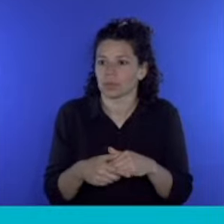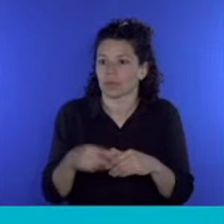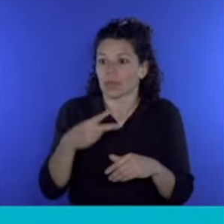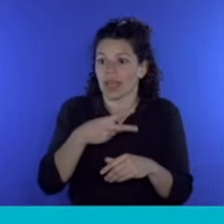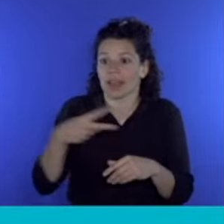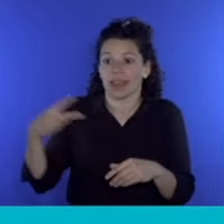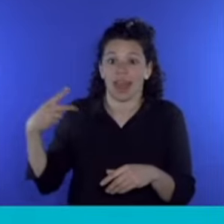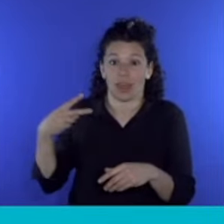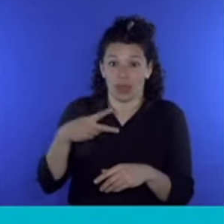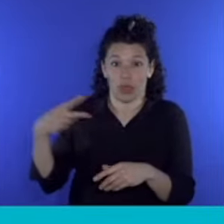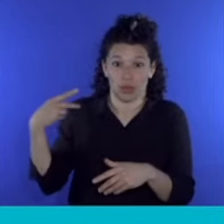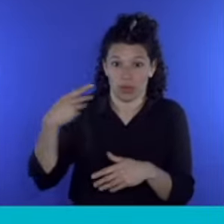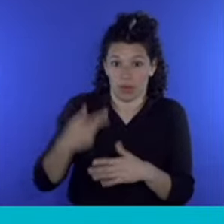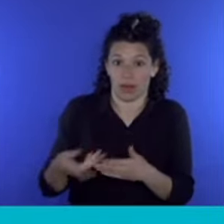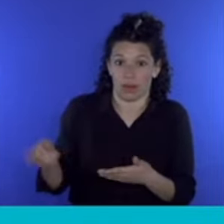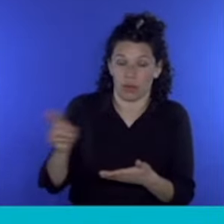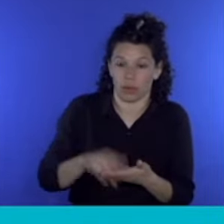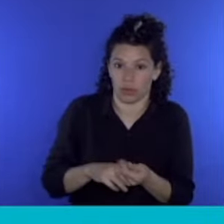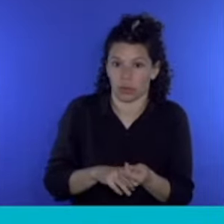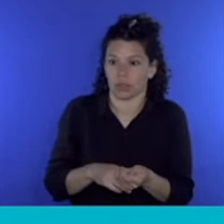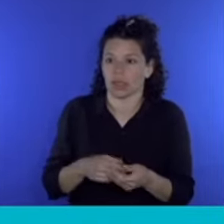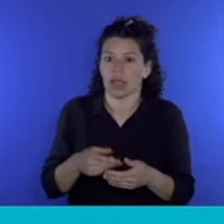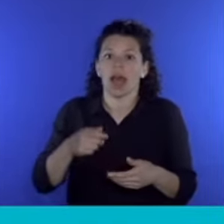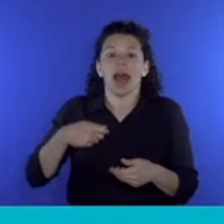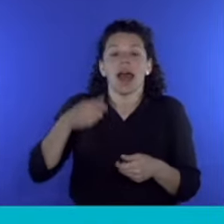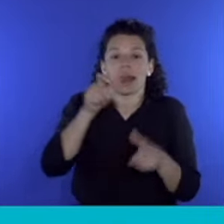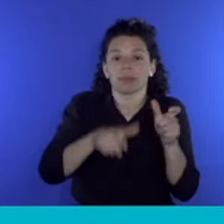y en particular la represión al movimiento de jubilados.